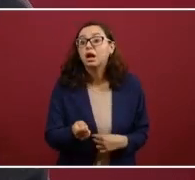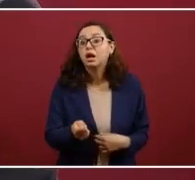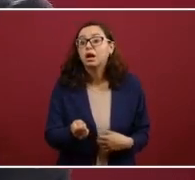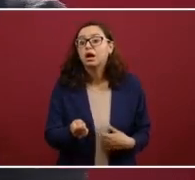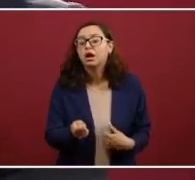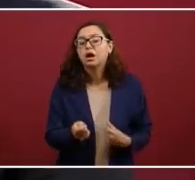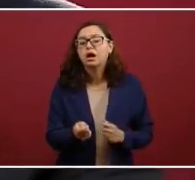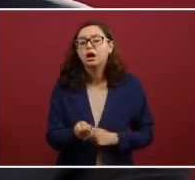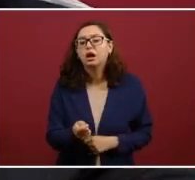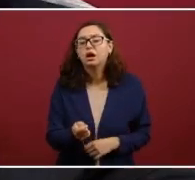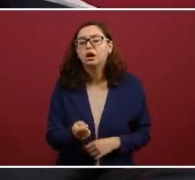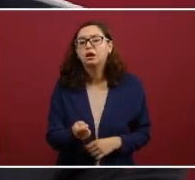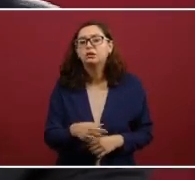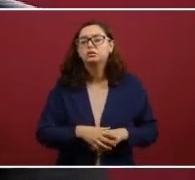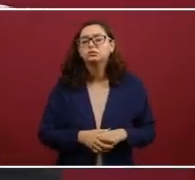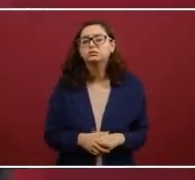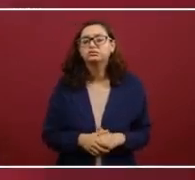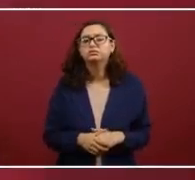que